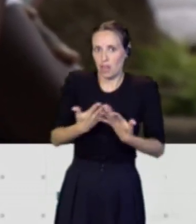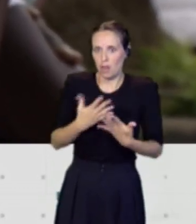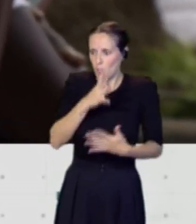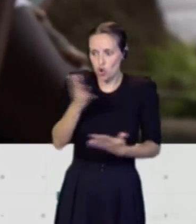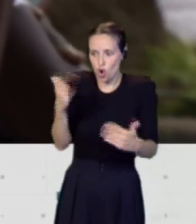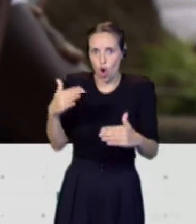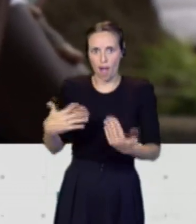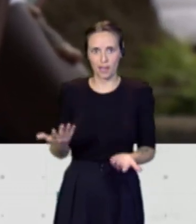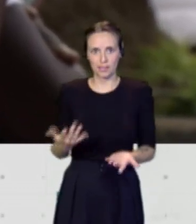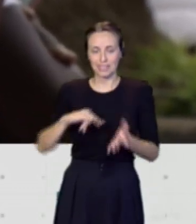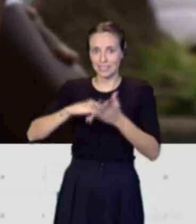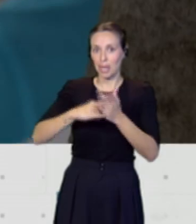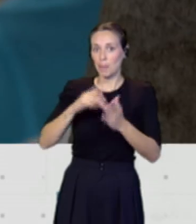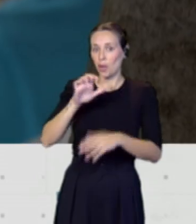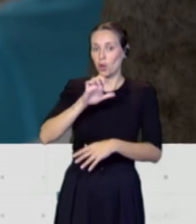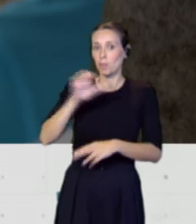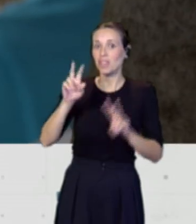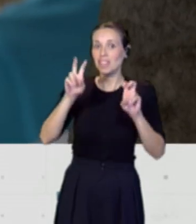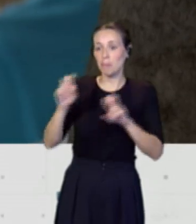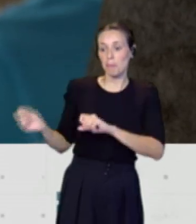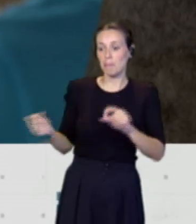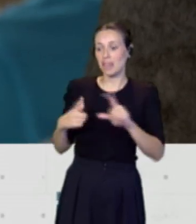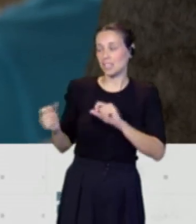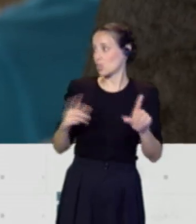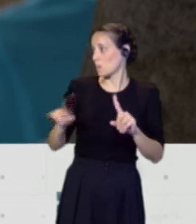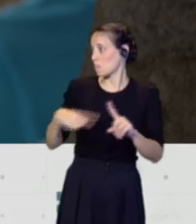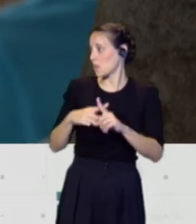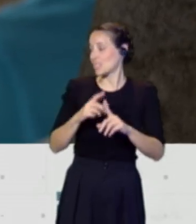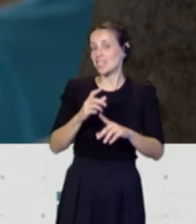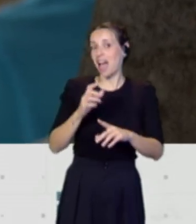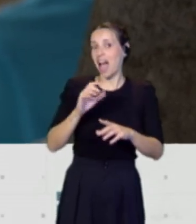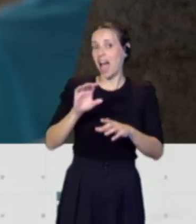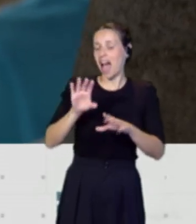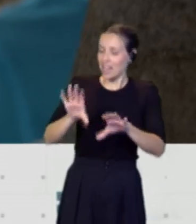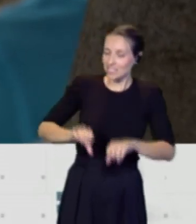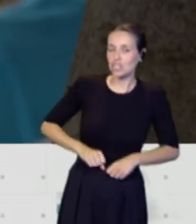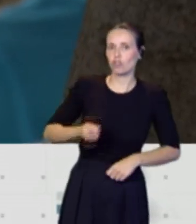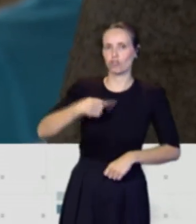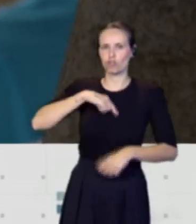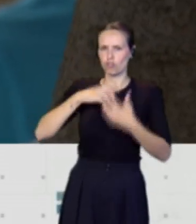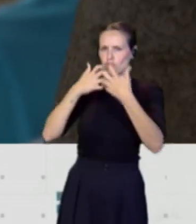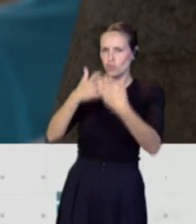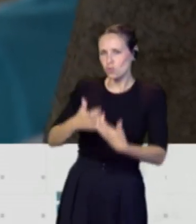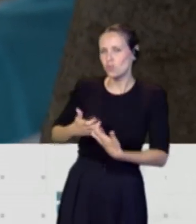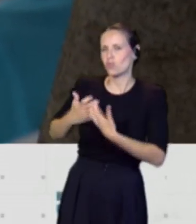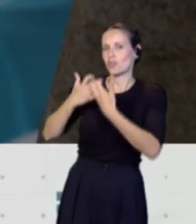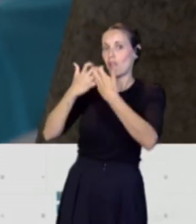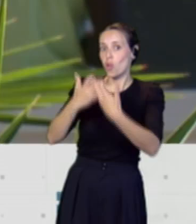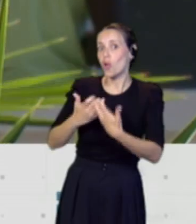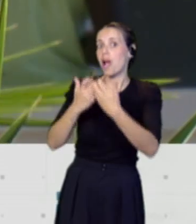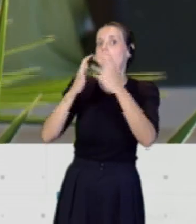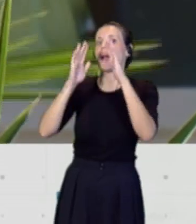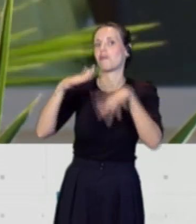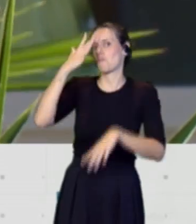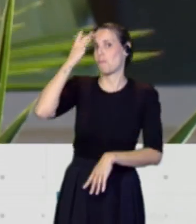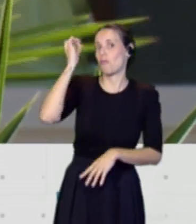en el sistema europeo de migraciones y asilo que hemos estado peleando durante tanto tiempo, que por fin hemos